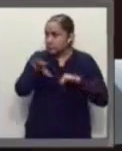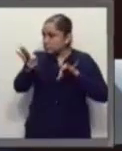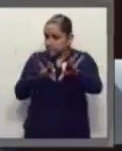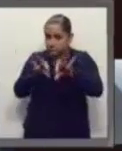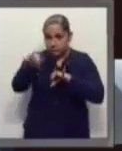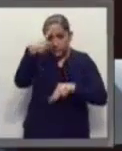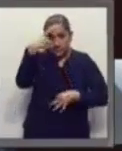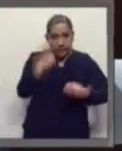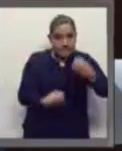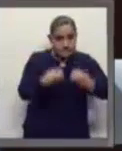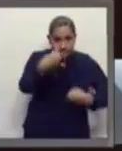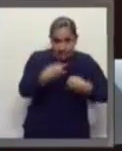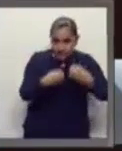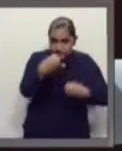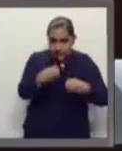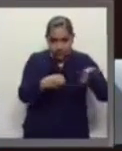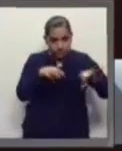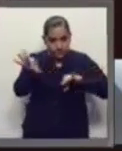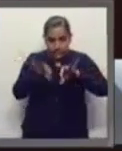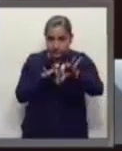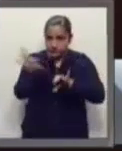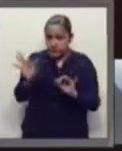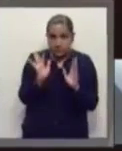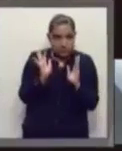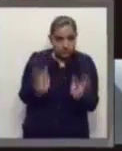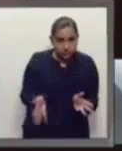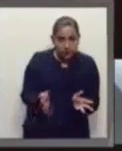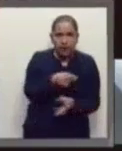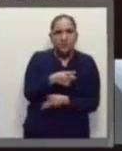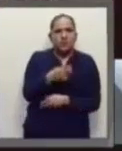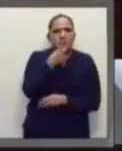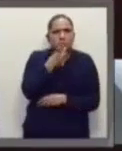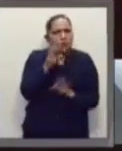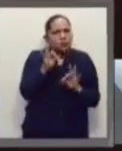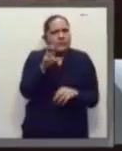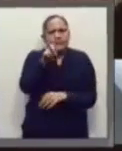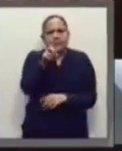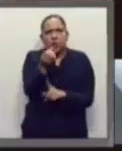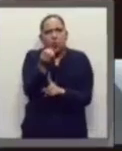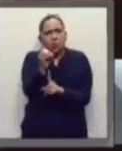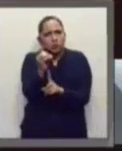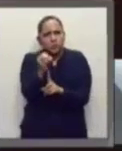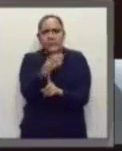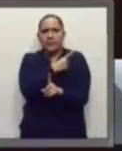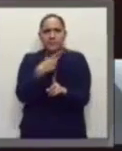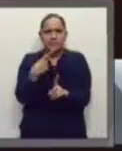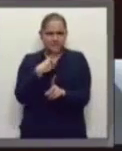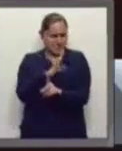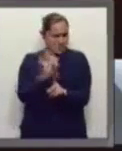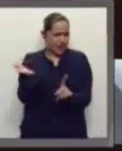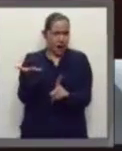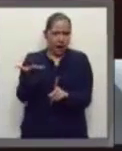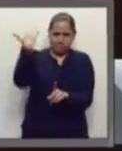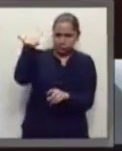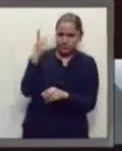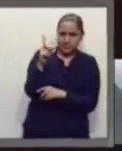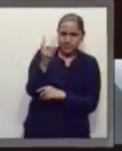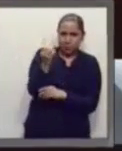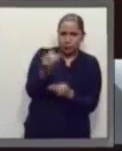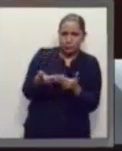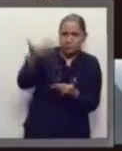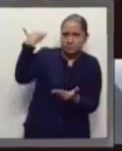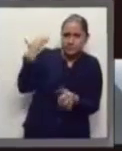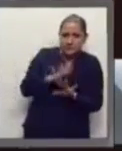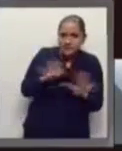designación de magistrados electorales. Si bien la norma señalaba el 30 de octubre, también ya feneció el 30 de octubre. No